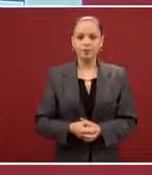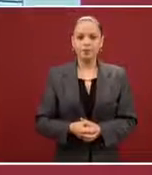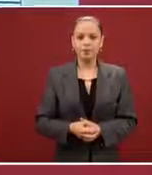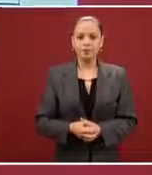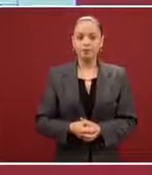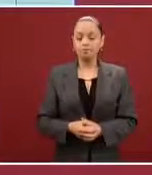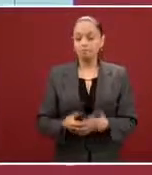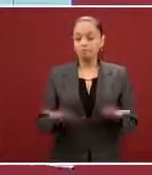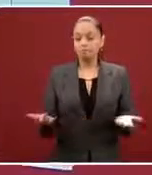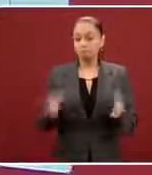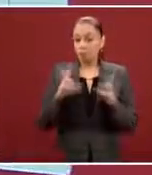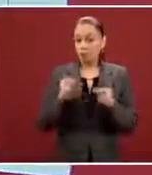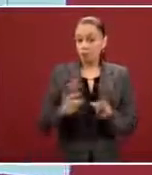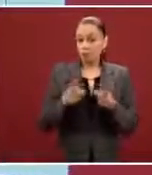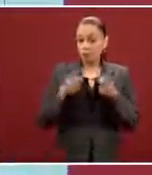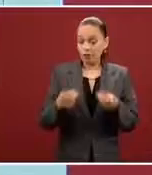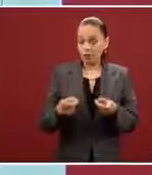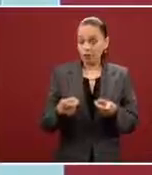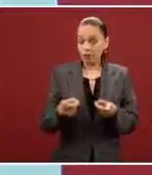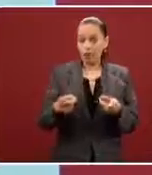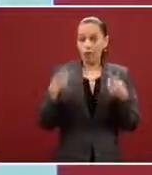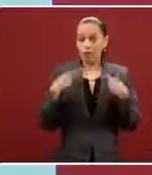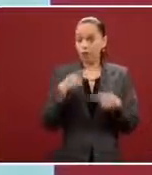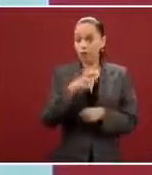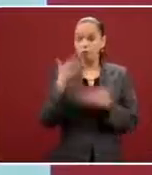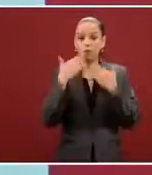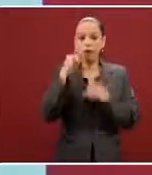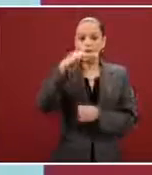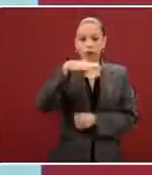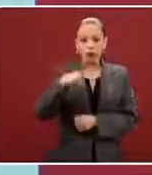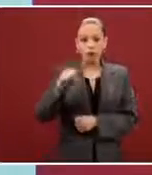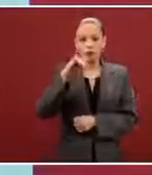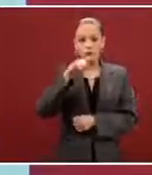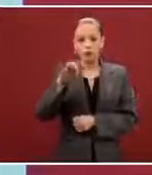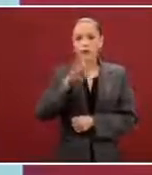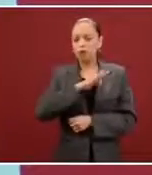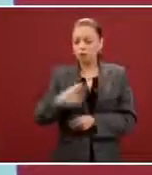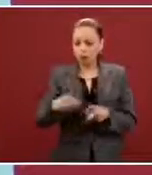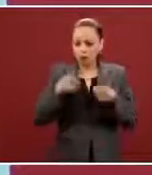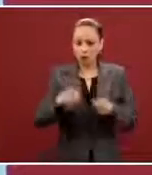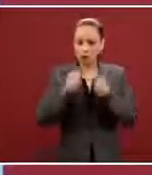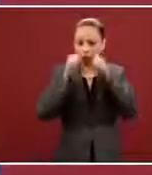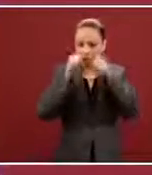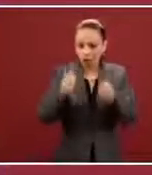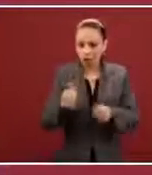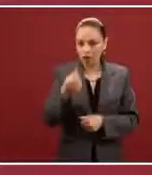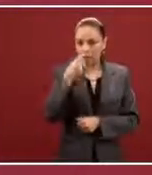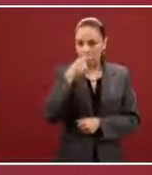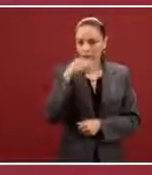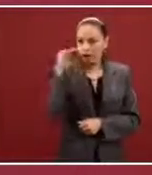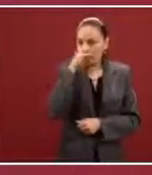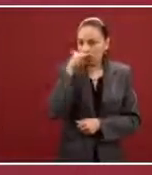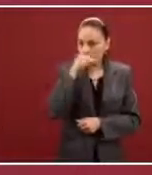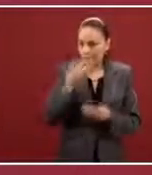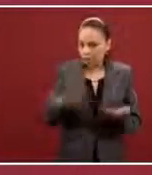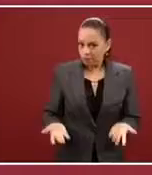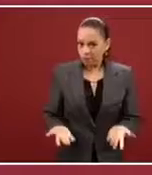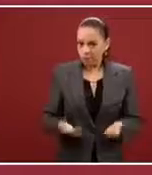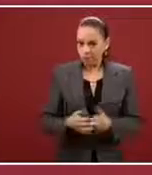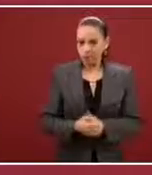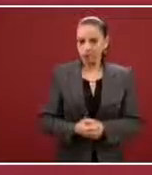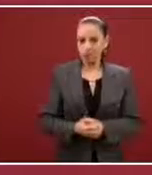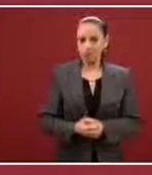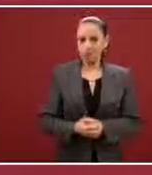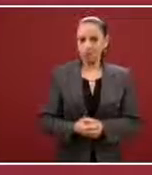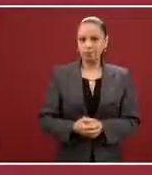oponerse a que el que no tiene seguridad social pueda tener atención médica y medicamentos gratuitos, oponerse a que se les dé